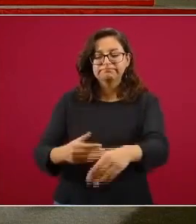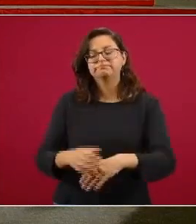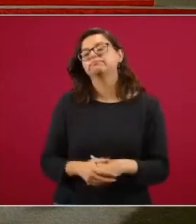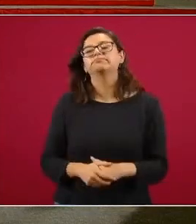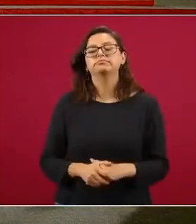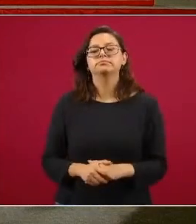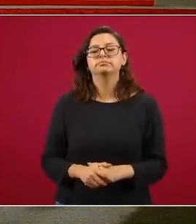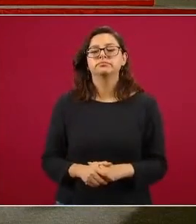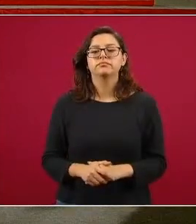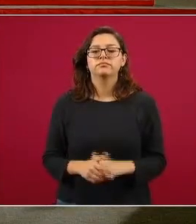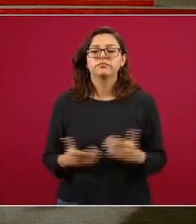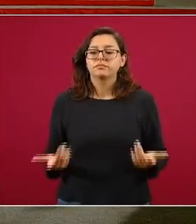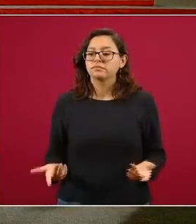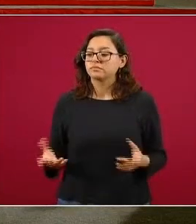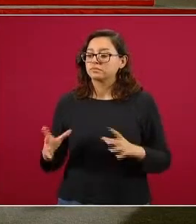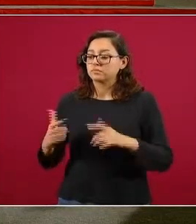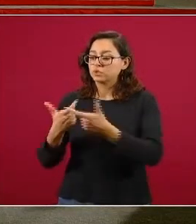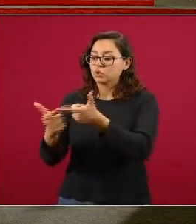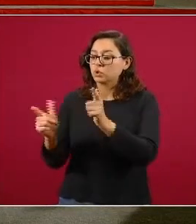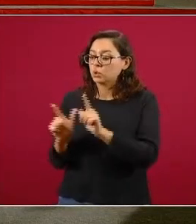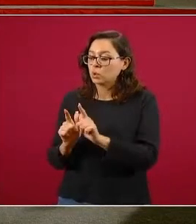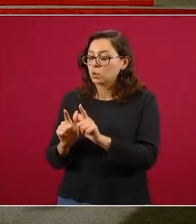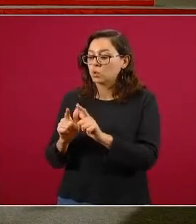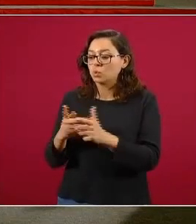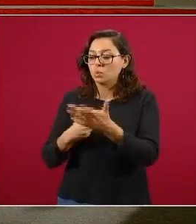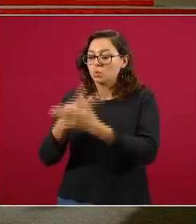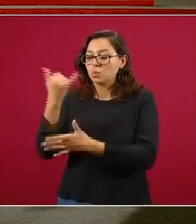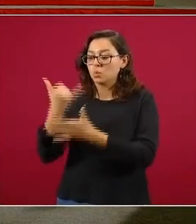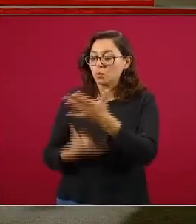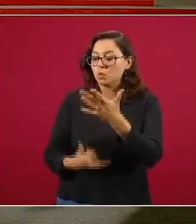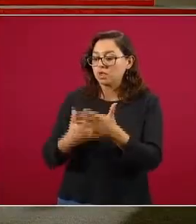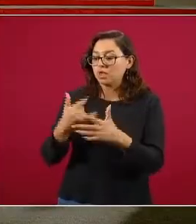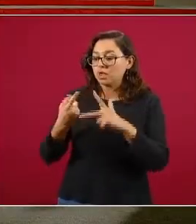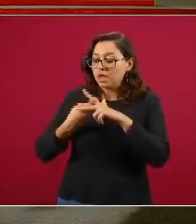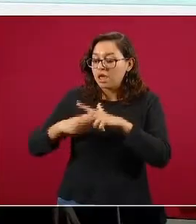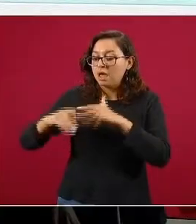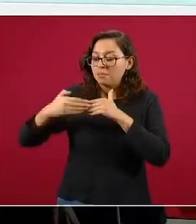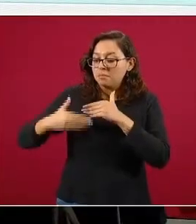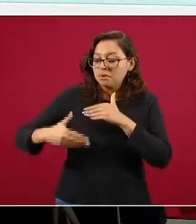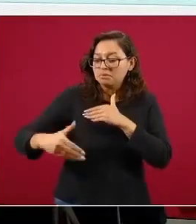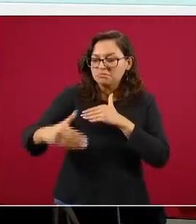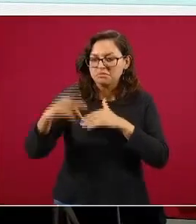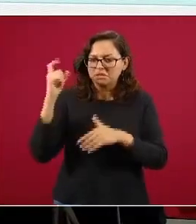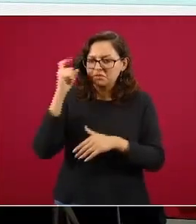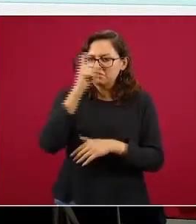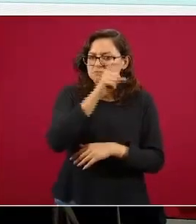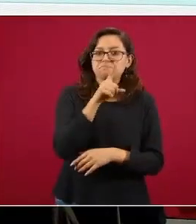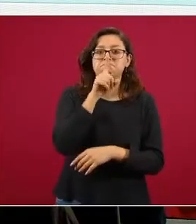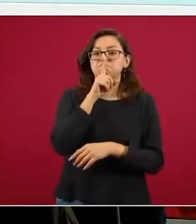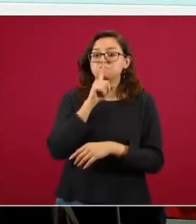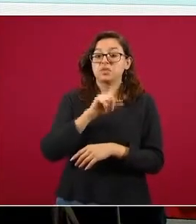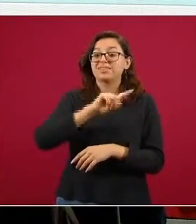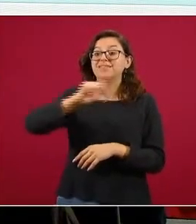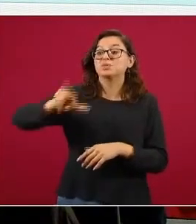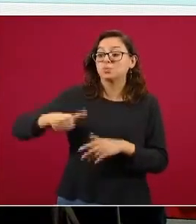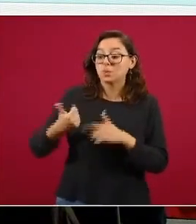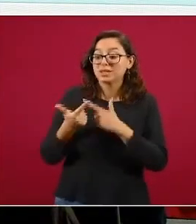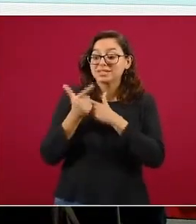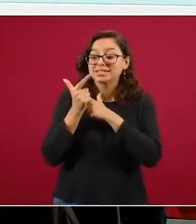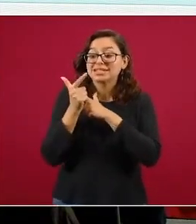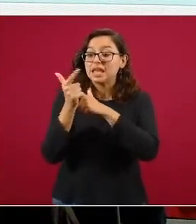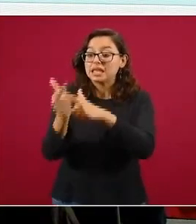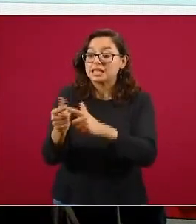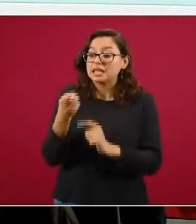hay emprendimientos colectivos, sobre todo a veces no es el inicio, sino el acompañamiento después. Por ello generamos estos espacios para brindar